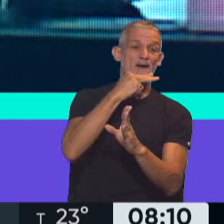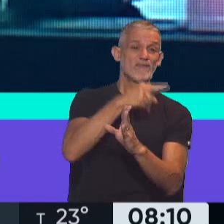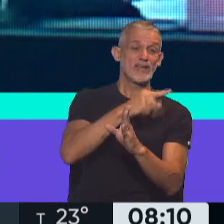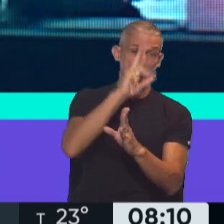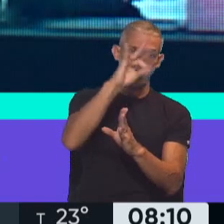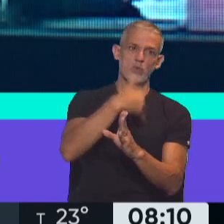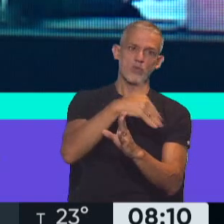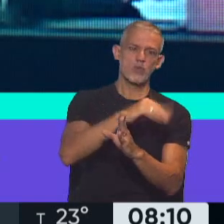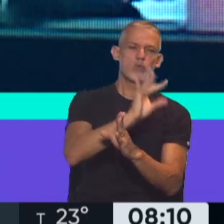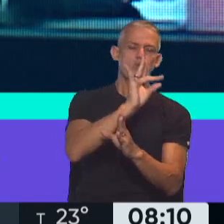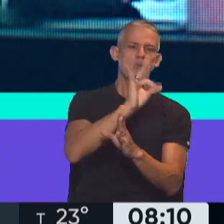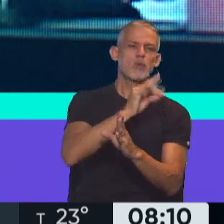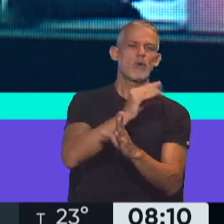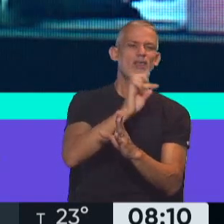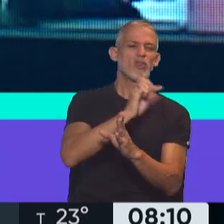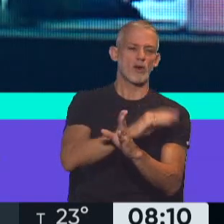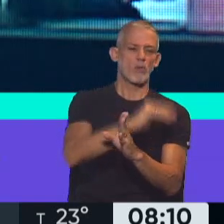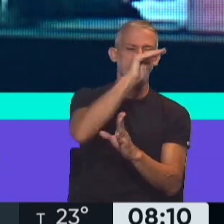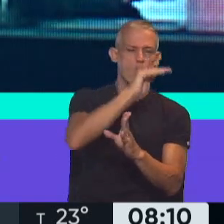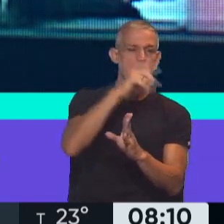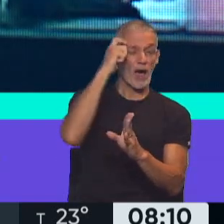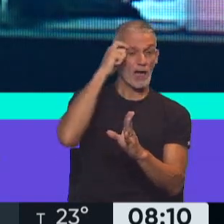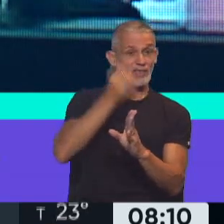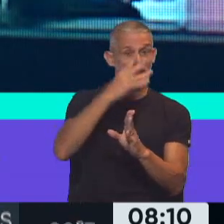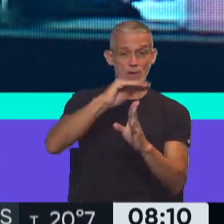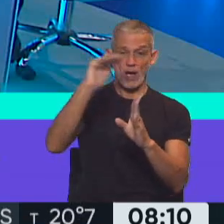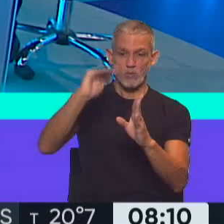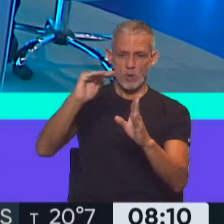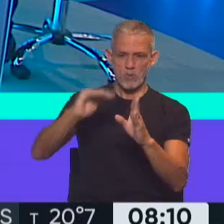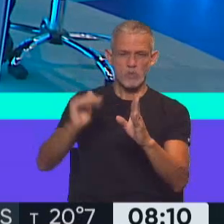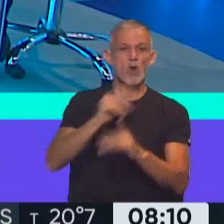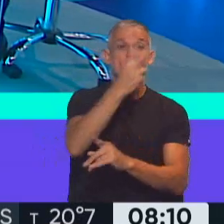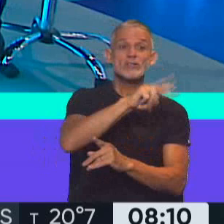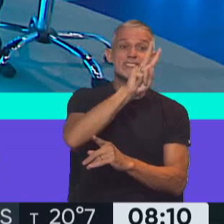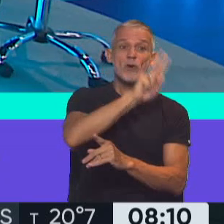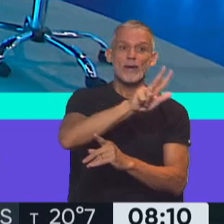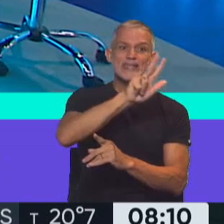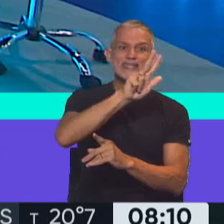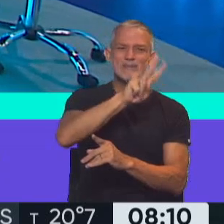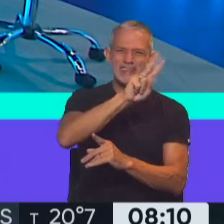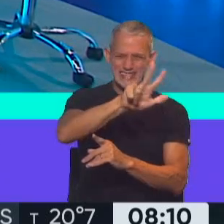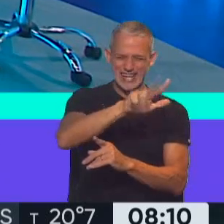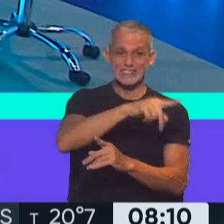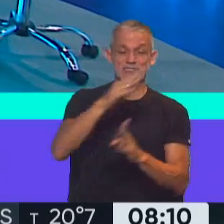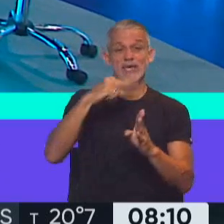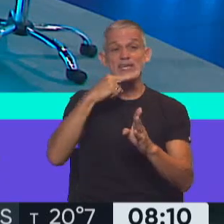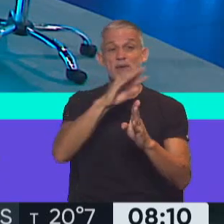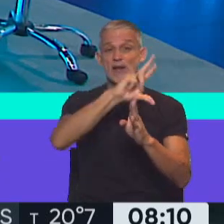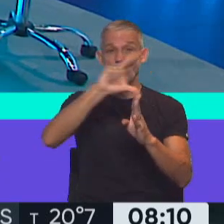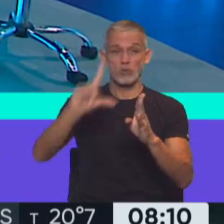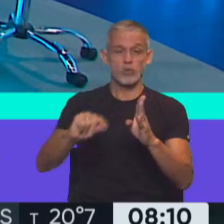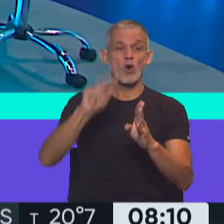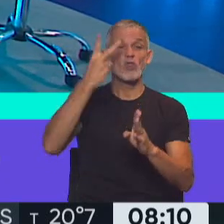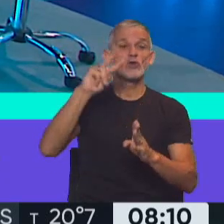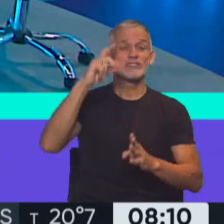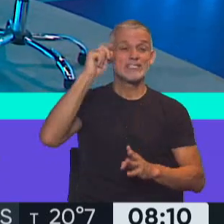récord importante. Minutos después de las 10 de la mañana empezó a bajar. 223. Hoy, exacto. Y el viernes, ¿a cuánto terminó cerrando? Sí, 213,